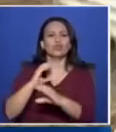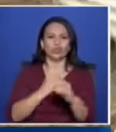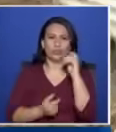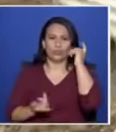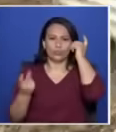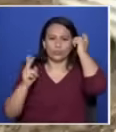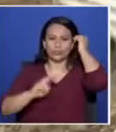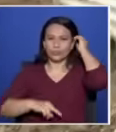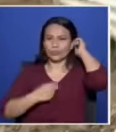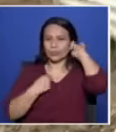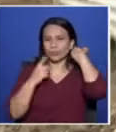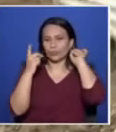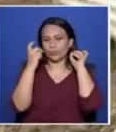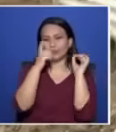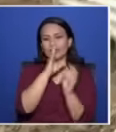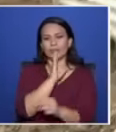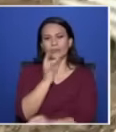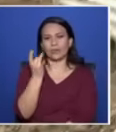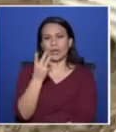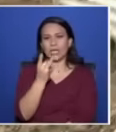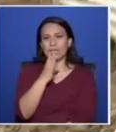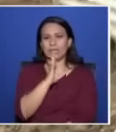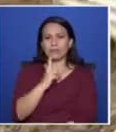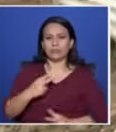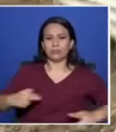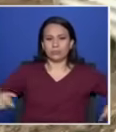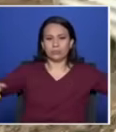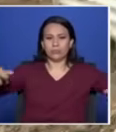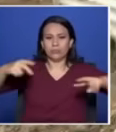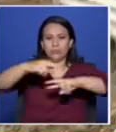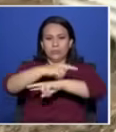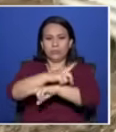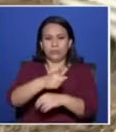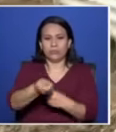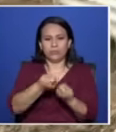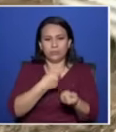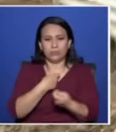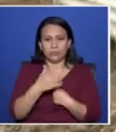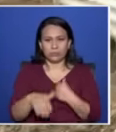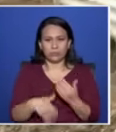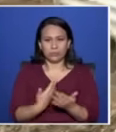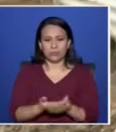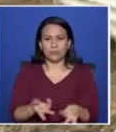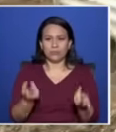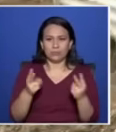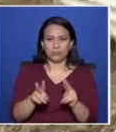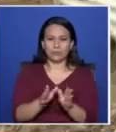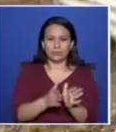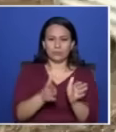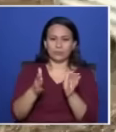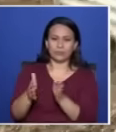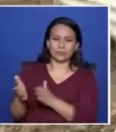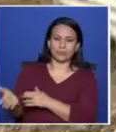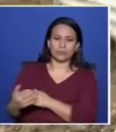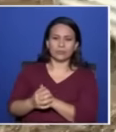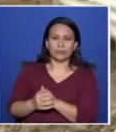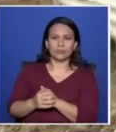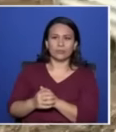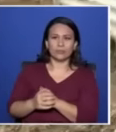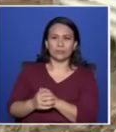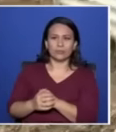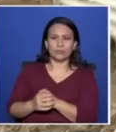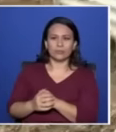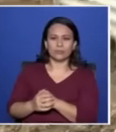En las intersecciones lodosas de este populoso sector en el noroeste de Guayaquil, el agua lluvia queda